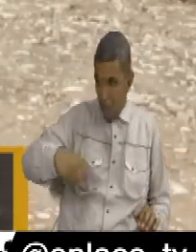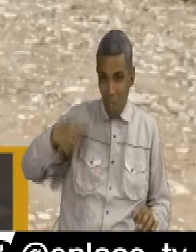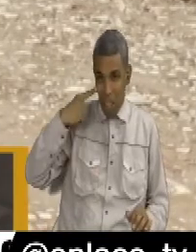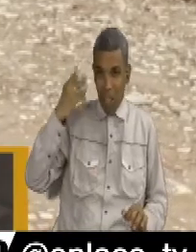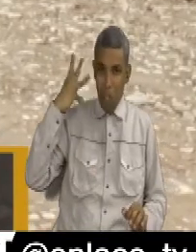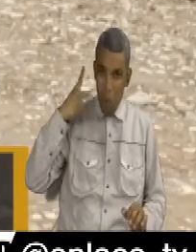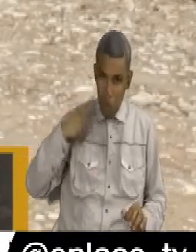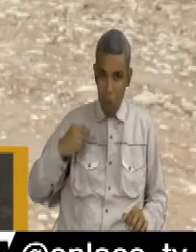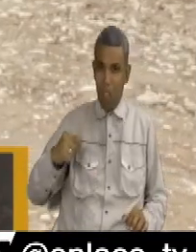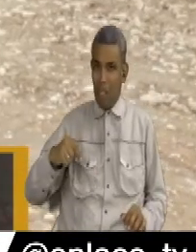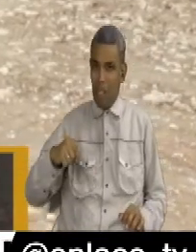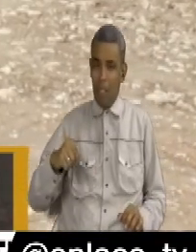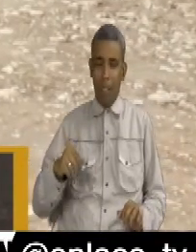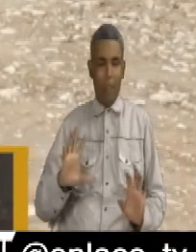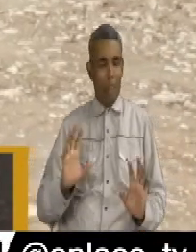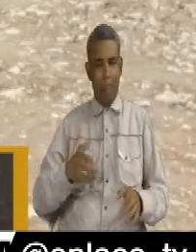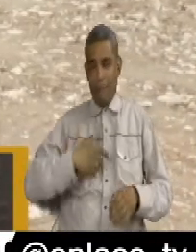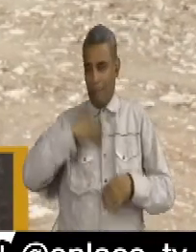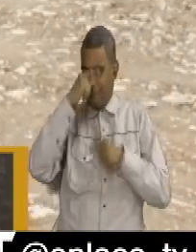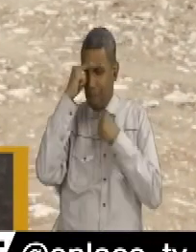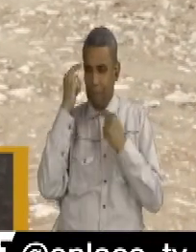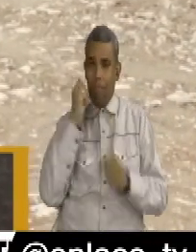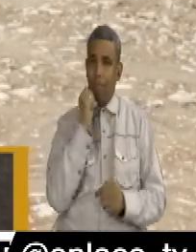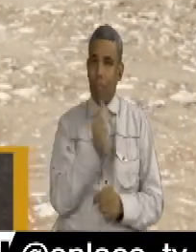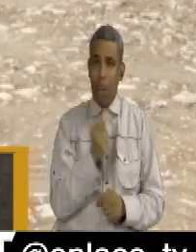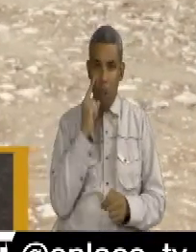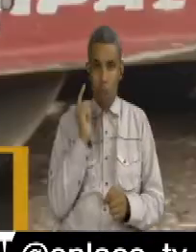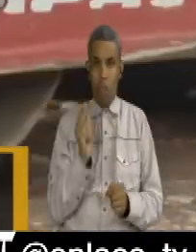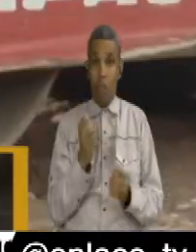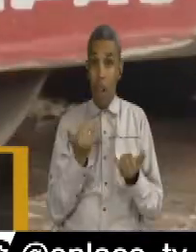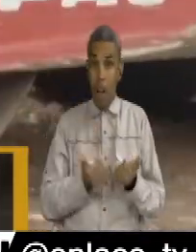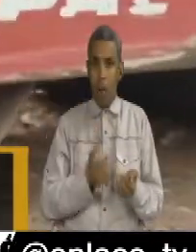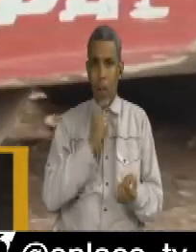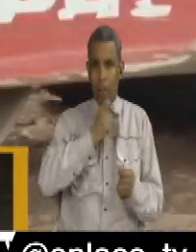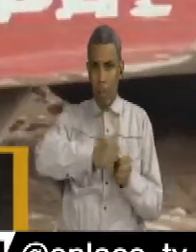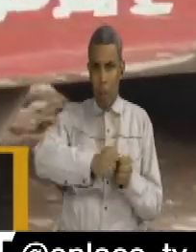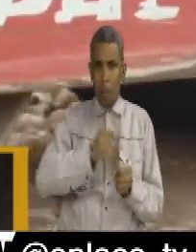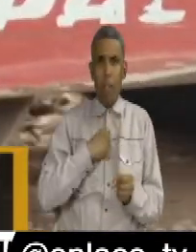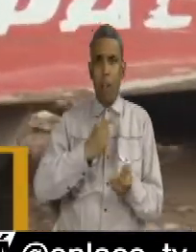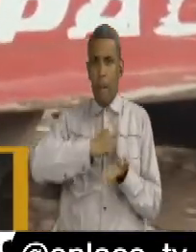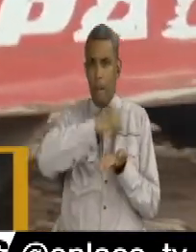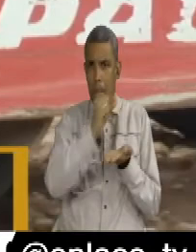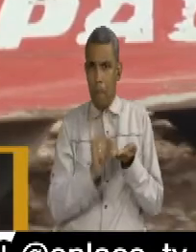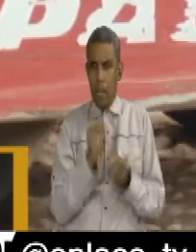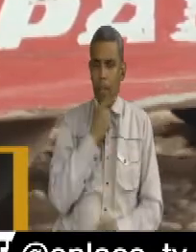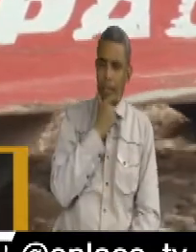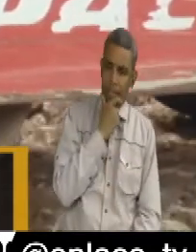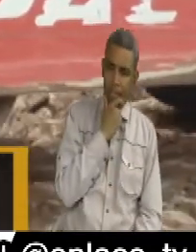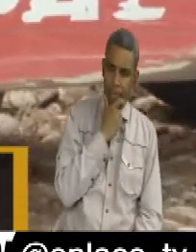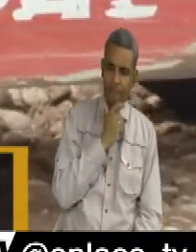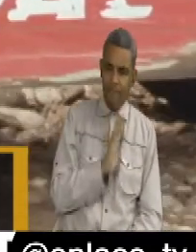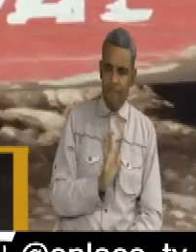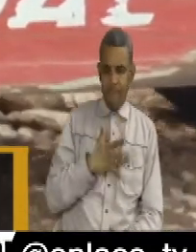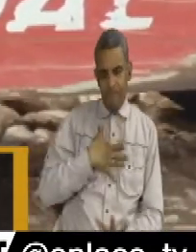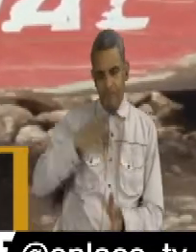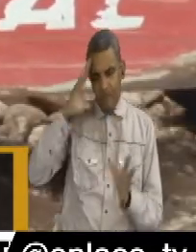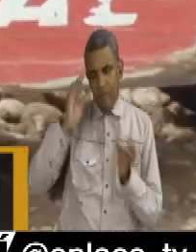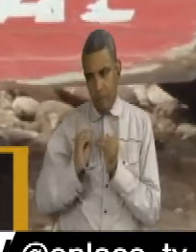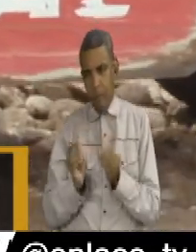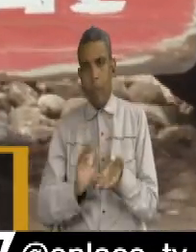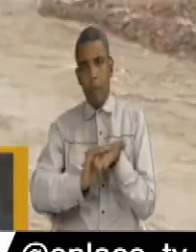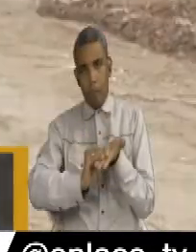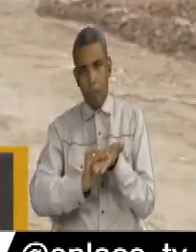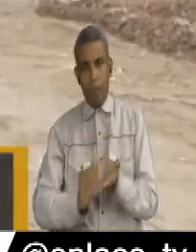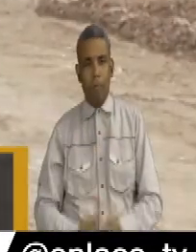hoy la administración municipal Ecopetrol e Impala adelantan trabajos en los tramos que presentan mayor deterioro de esta vía. Con el fin de poder mejorar